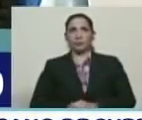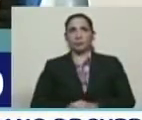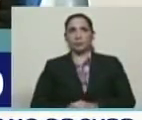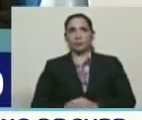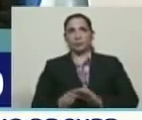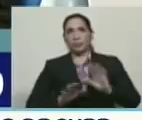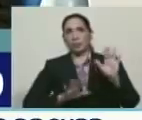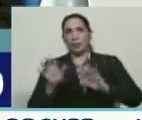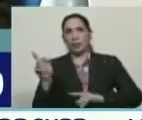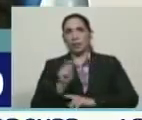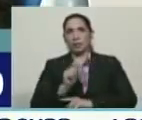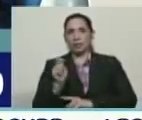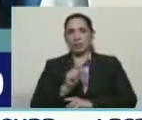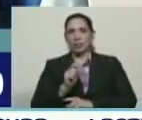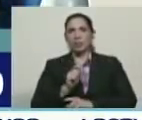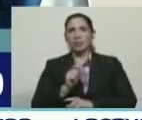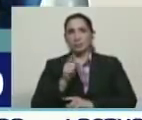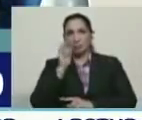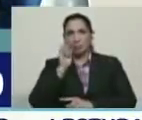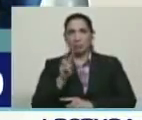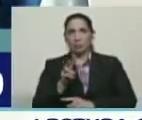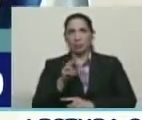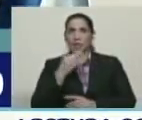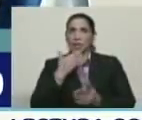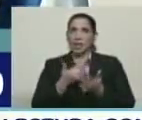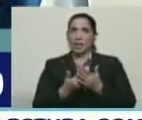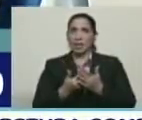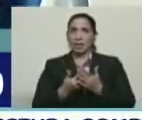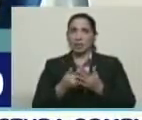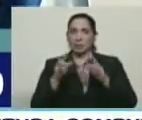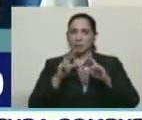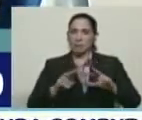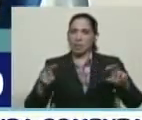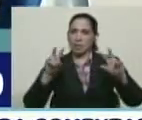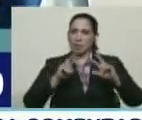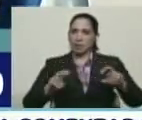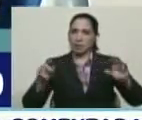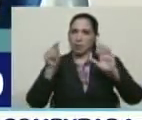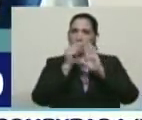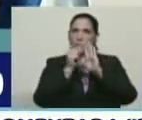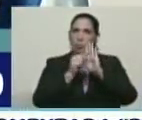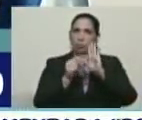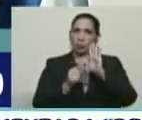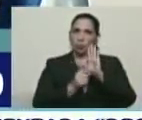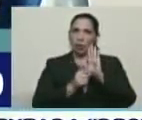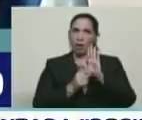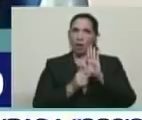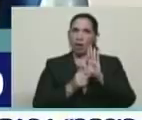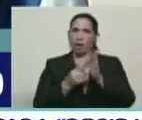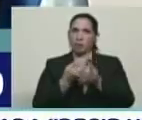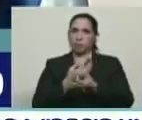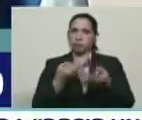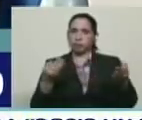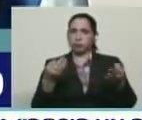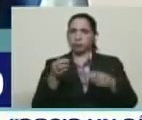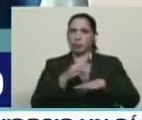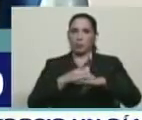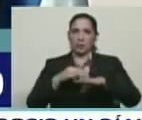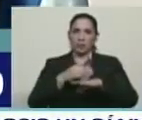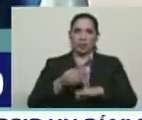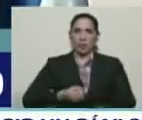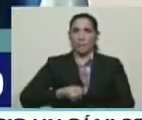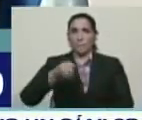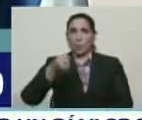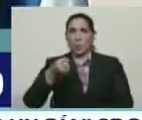que llevamos de gestión, gracias a las investigaciones puntuales, directas, contundentes del Ministerio Público,